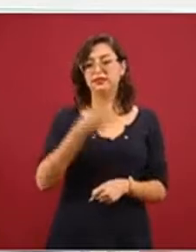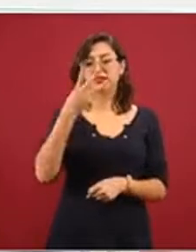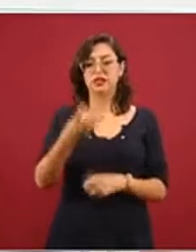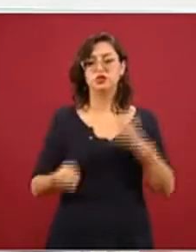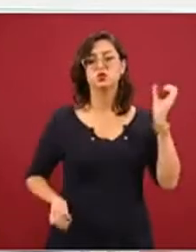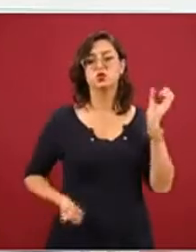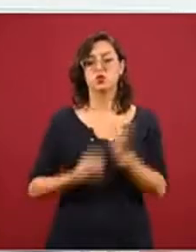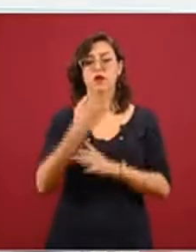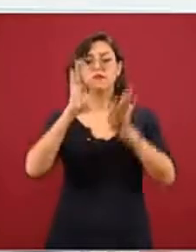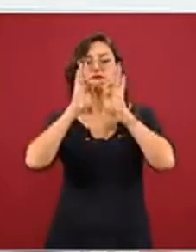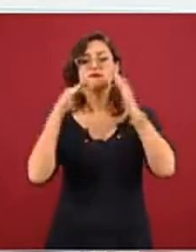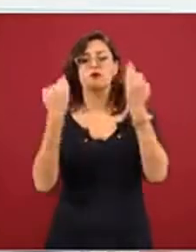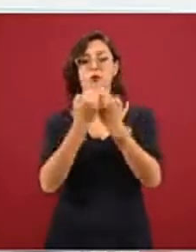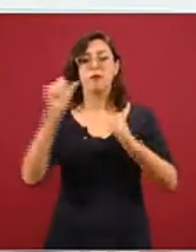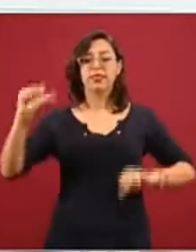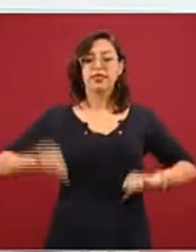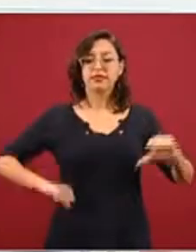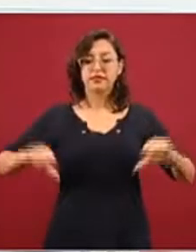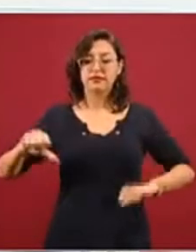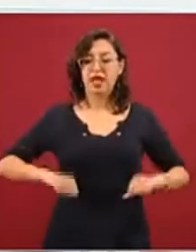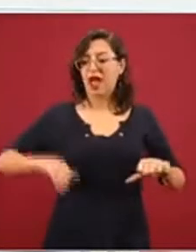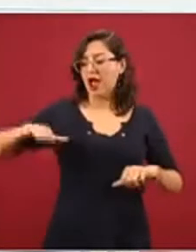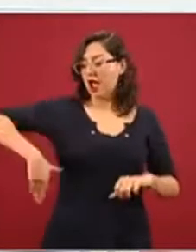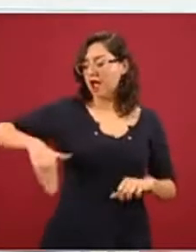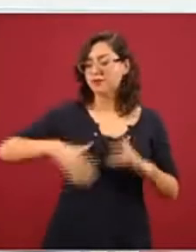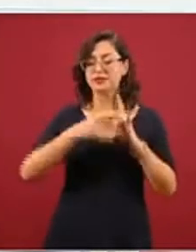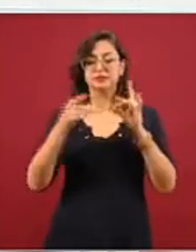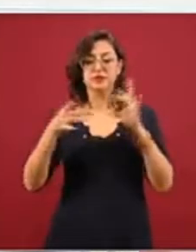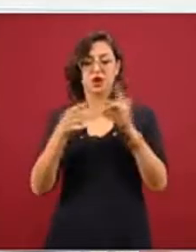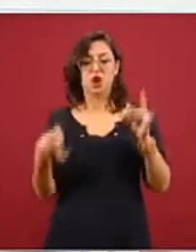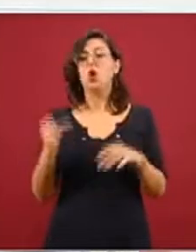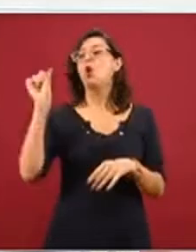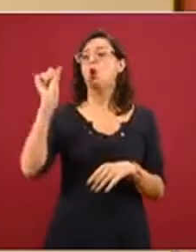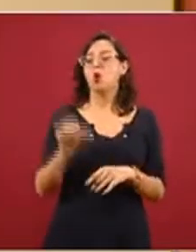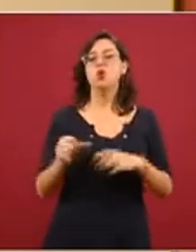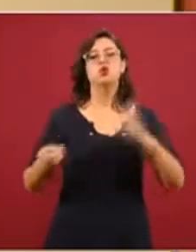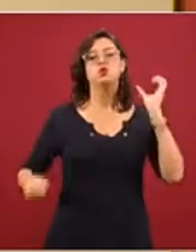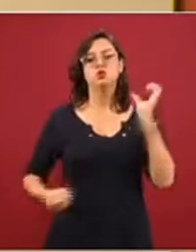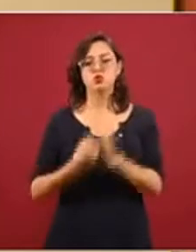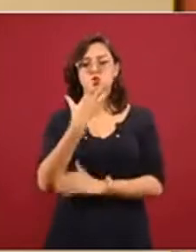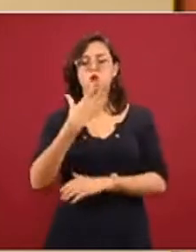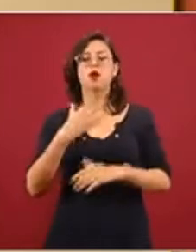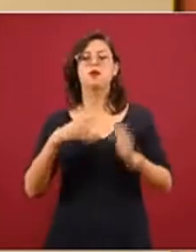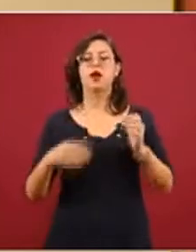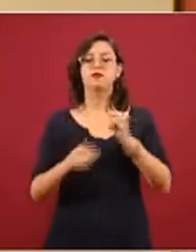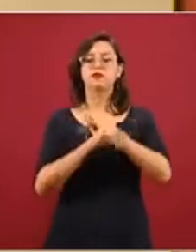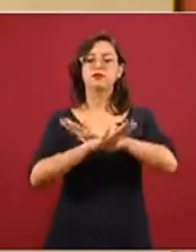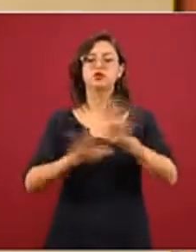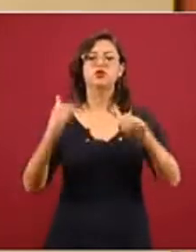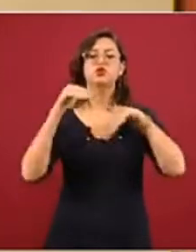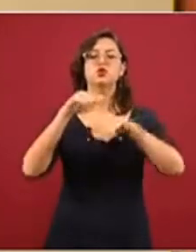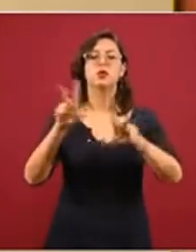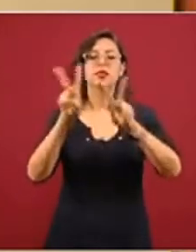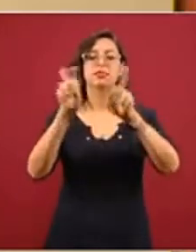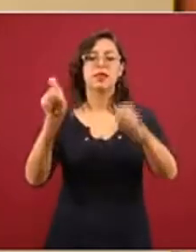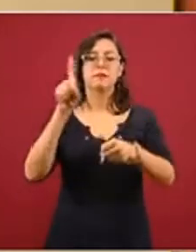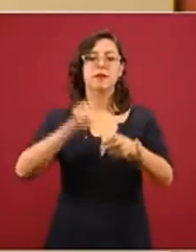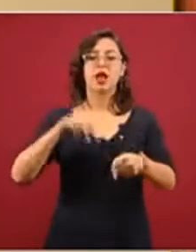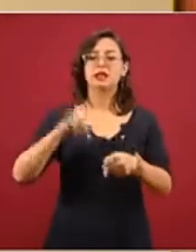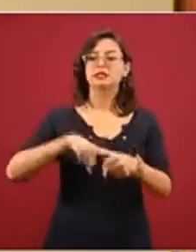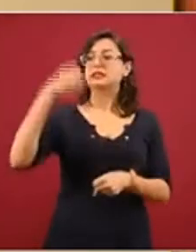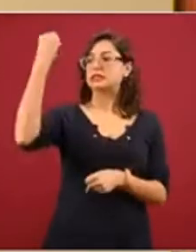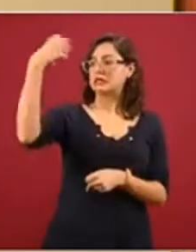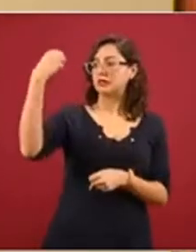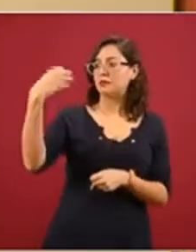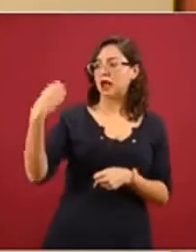nueva normalidad. Como lo acaba de decir el subsecretario, el día de hoy actualizaremos el semáforo en función a los